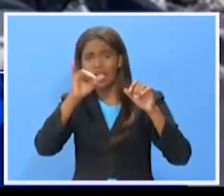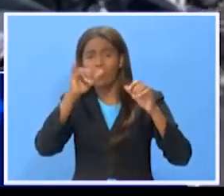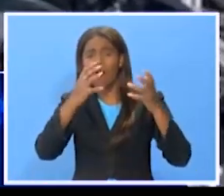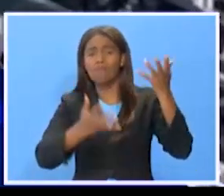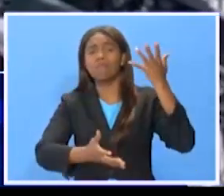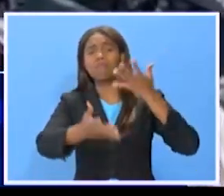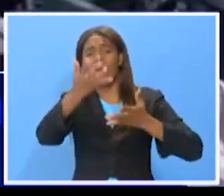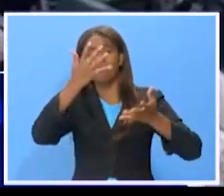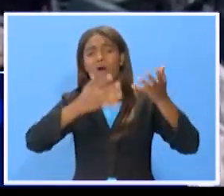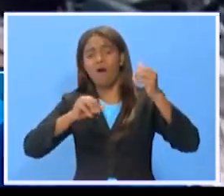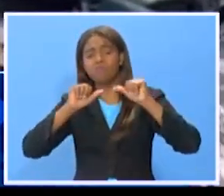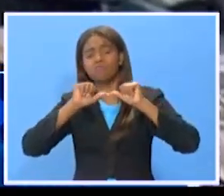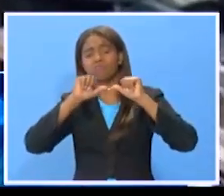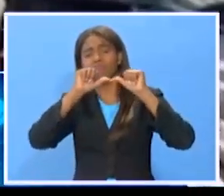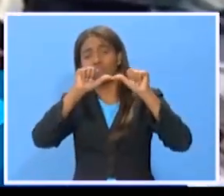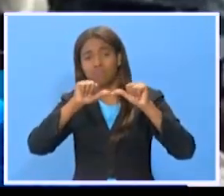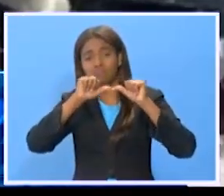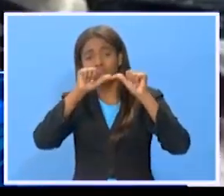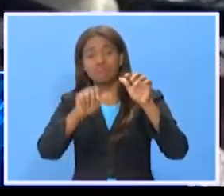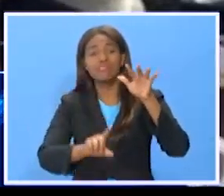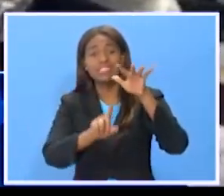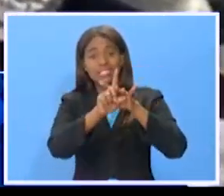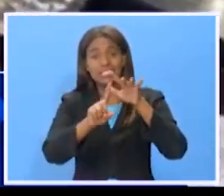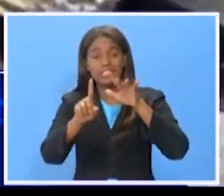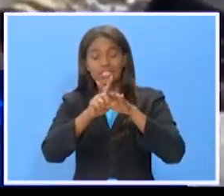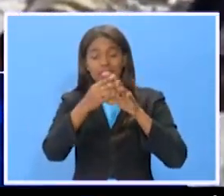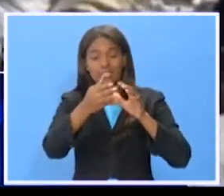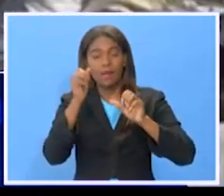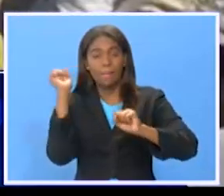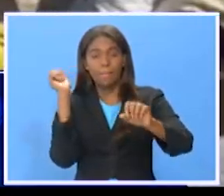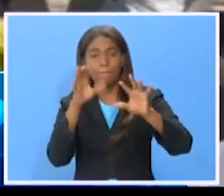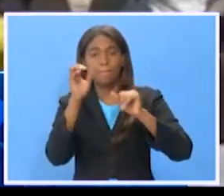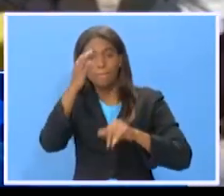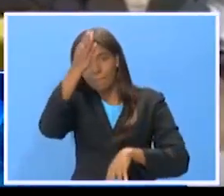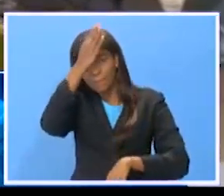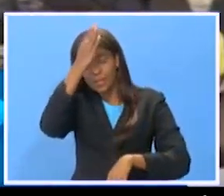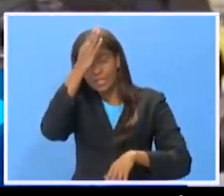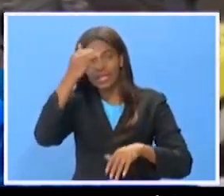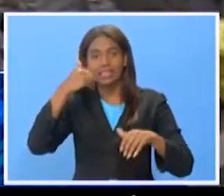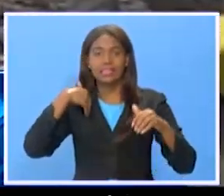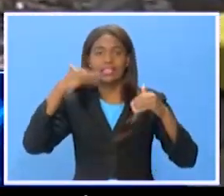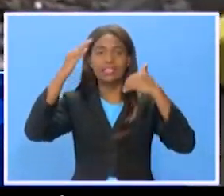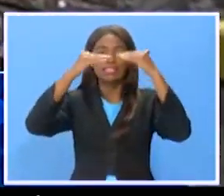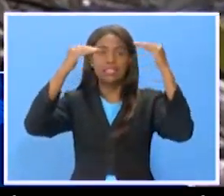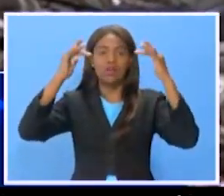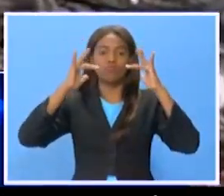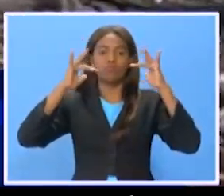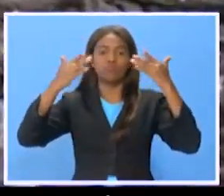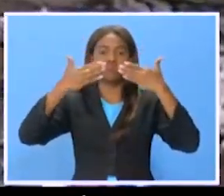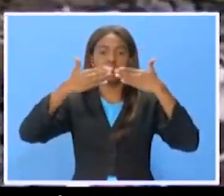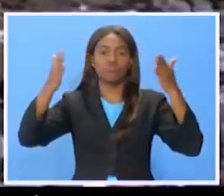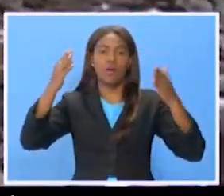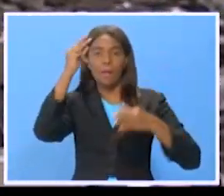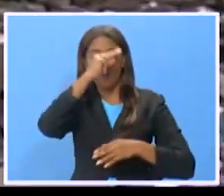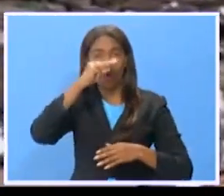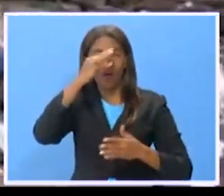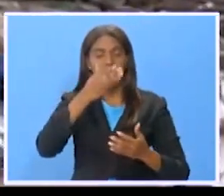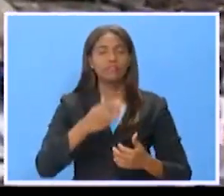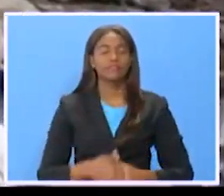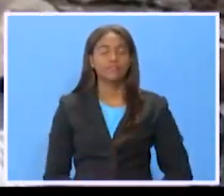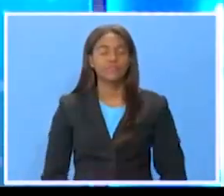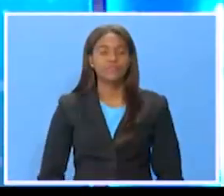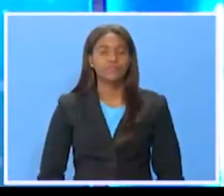que por muchos años se han originado en el depósito de basura que opera a cielo abierto en Moca.